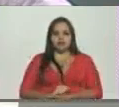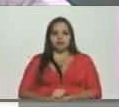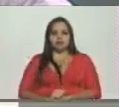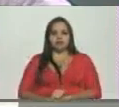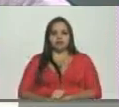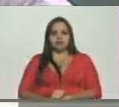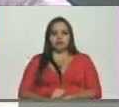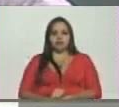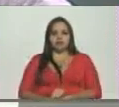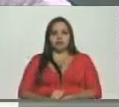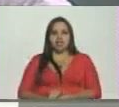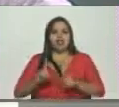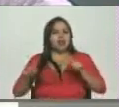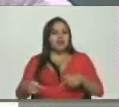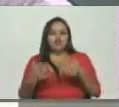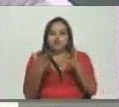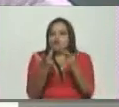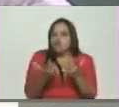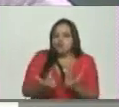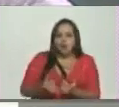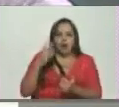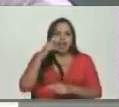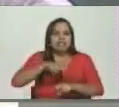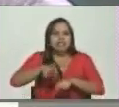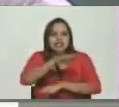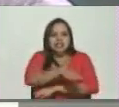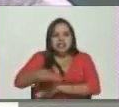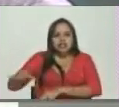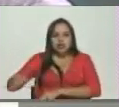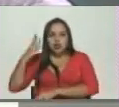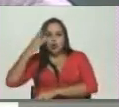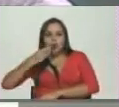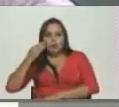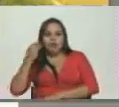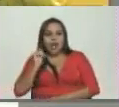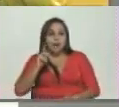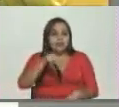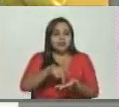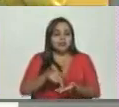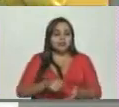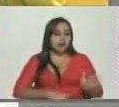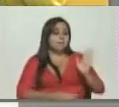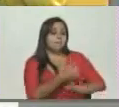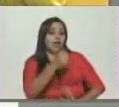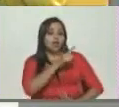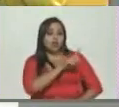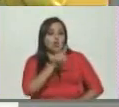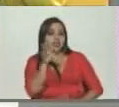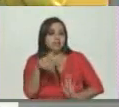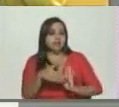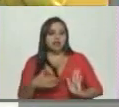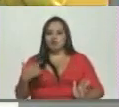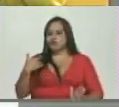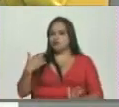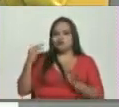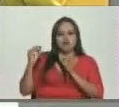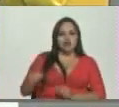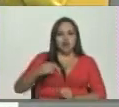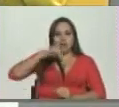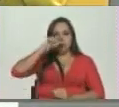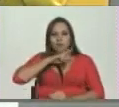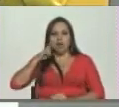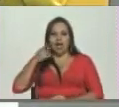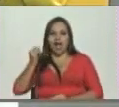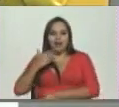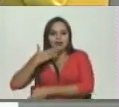por la cantidad de niños, la cantidad de muchachos que tuvieron allí presentes. Más de 12.000. Pues, imagino que todos los padres... las madres orgullosas de ver